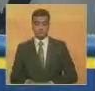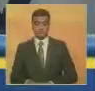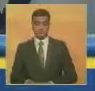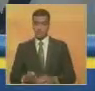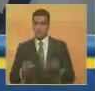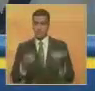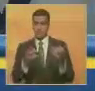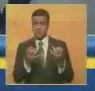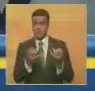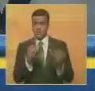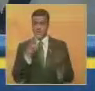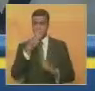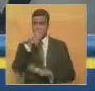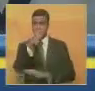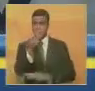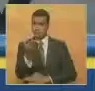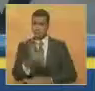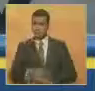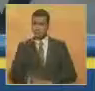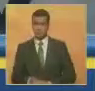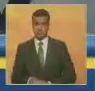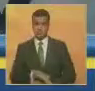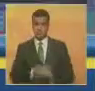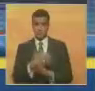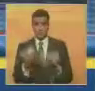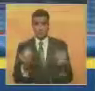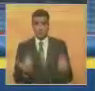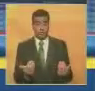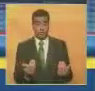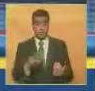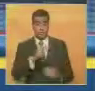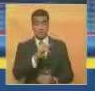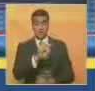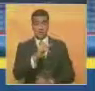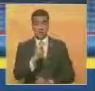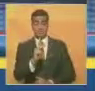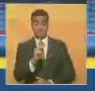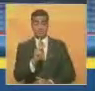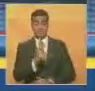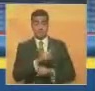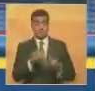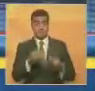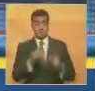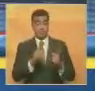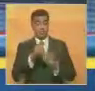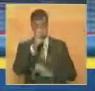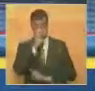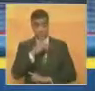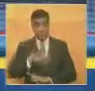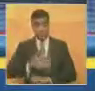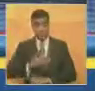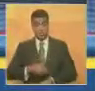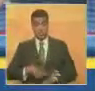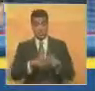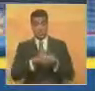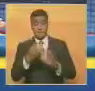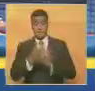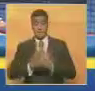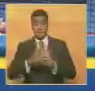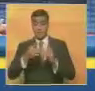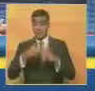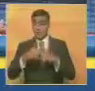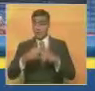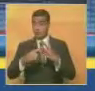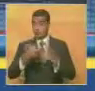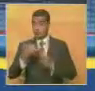medidas que se van a tomar para el futuro porque en este momento es pip pero en algunos años pudieran ocasionar problemas otros